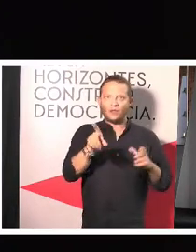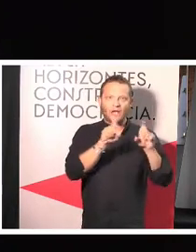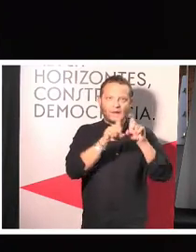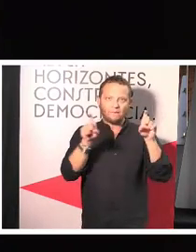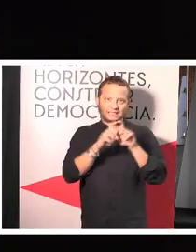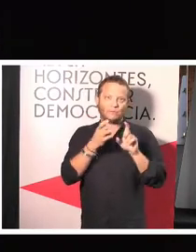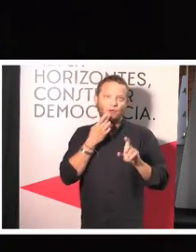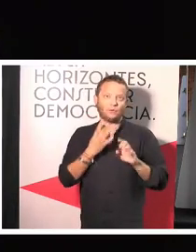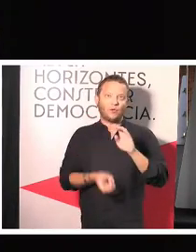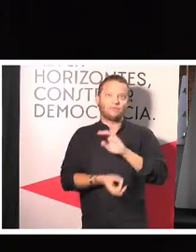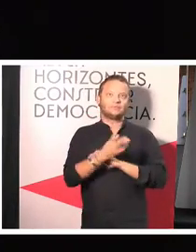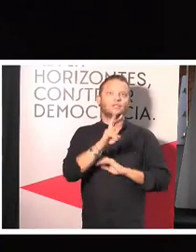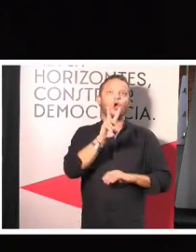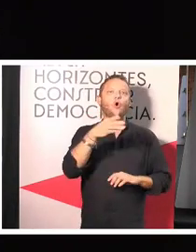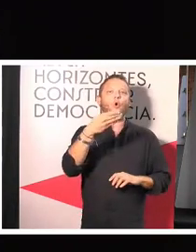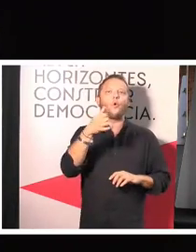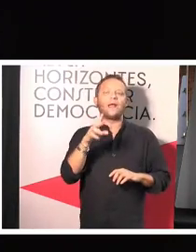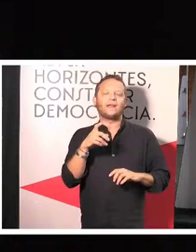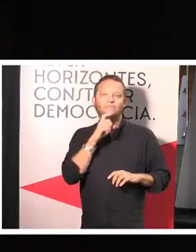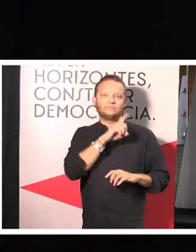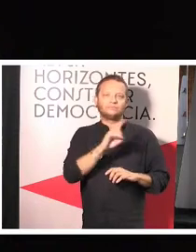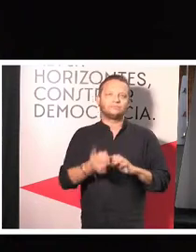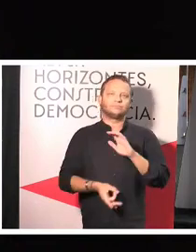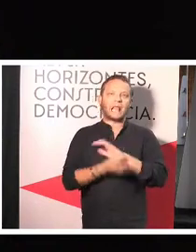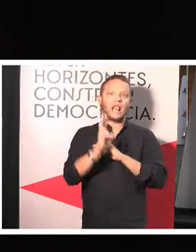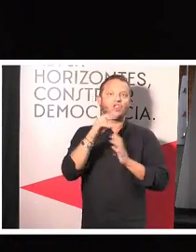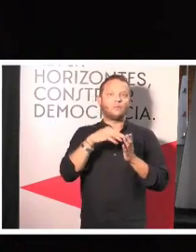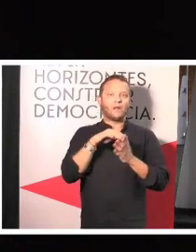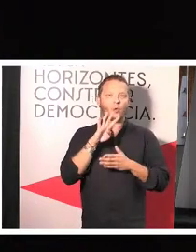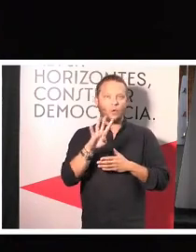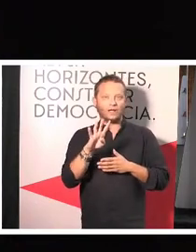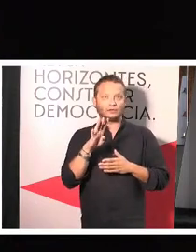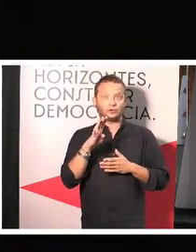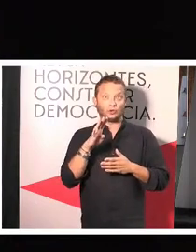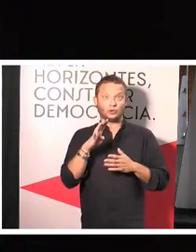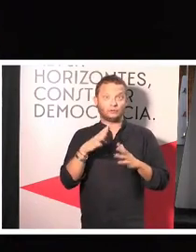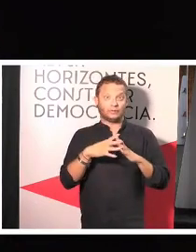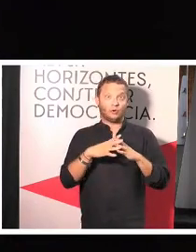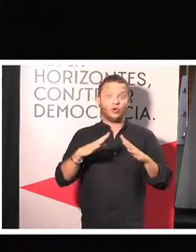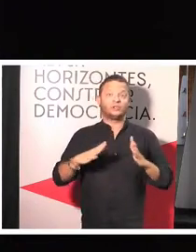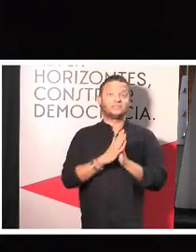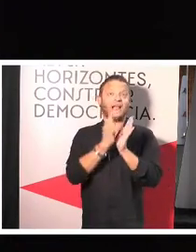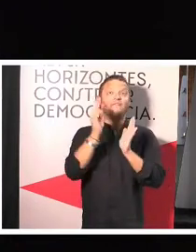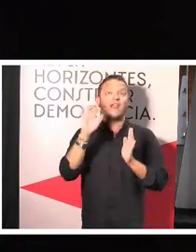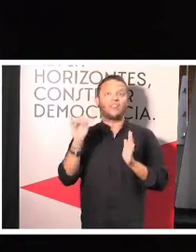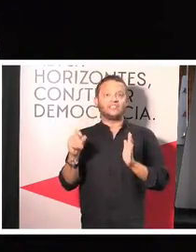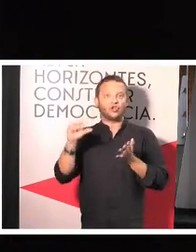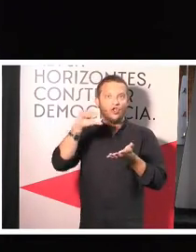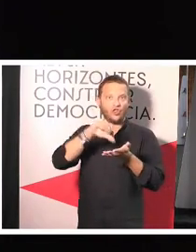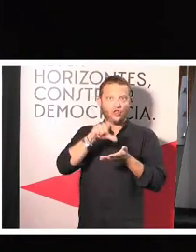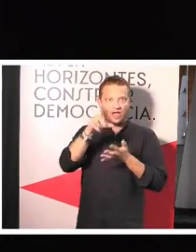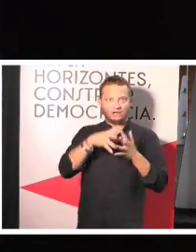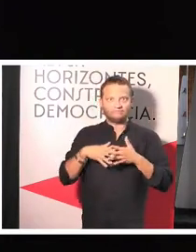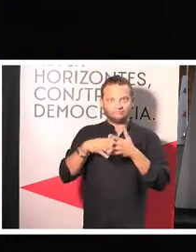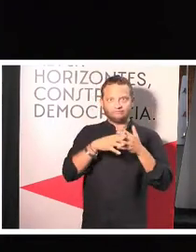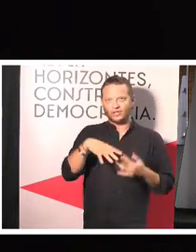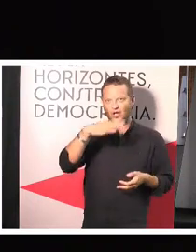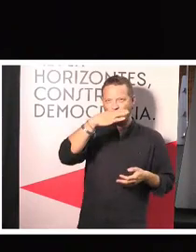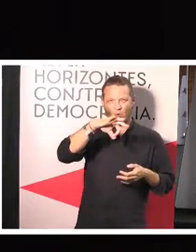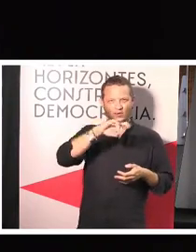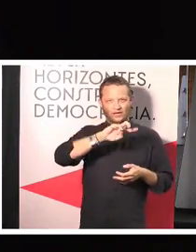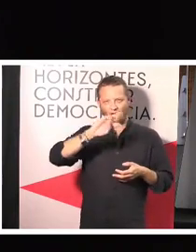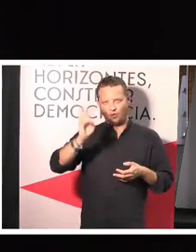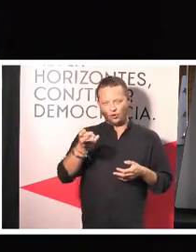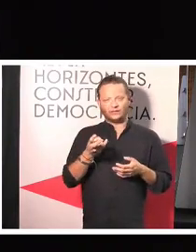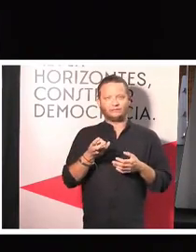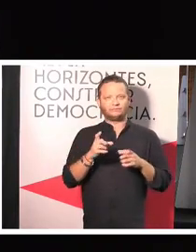como Uber, ¿no? Fundada creo que fue en el año 2004 en San Francisco. Por supuesto, no es la única, son muchas las